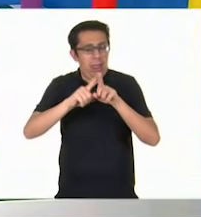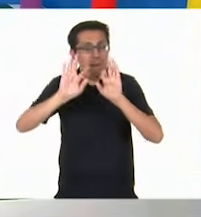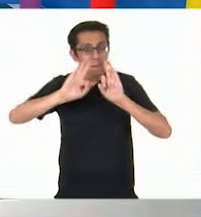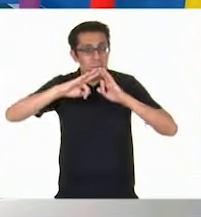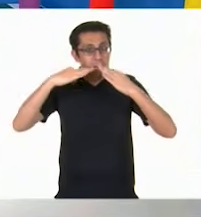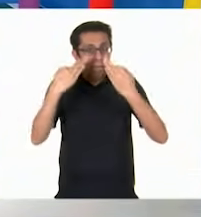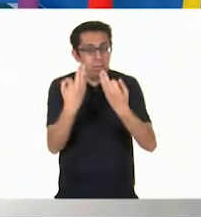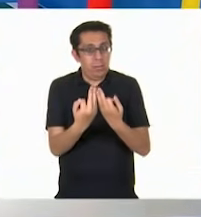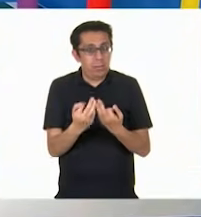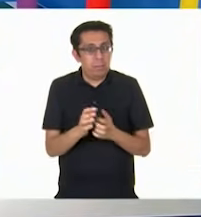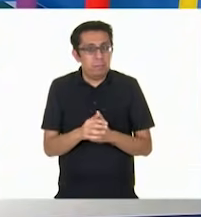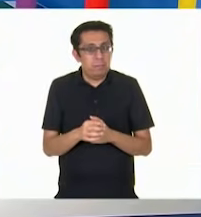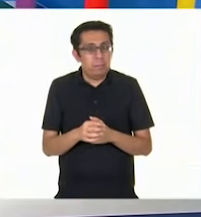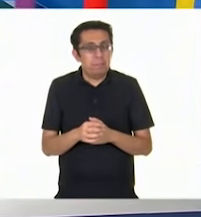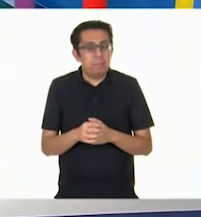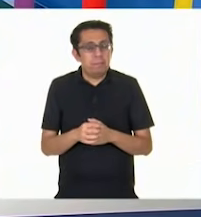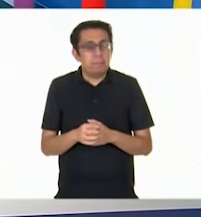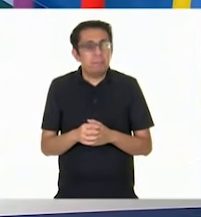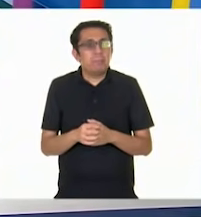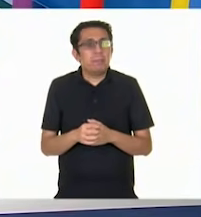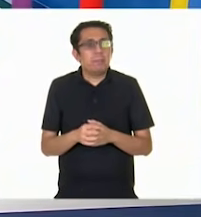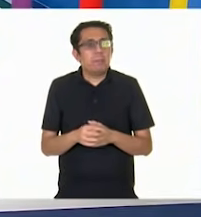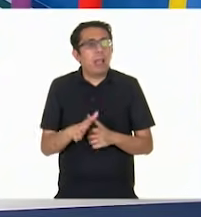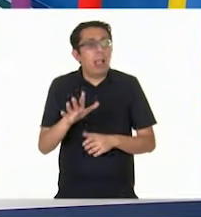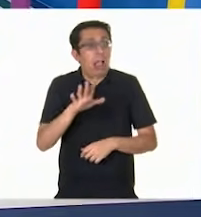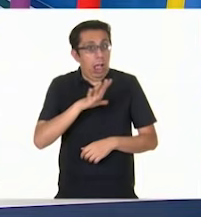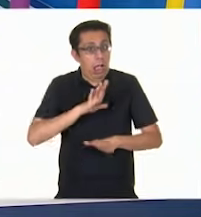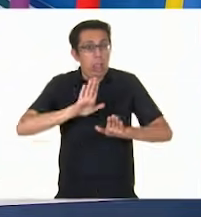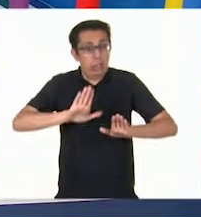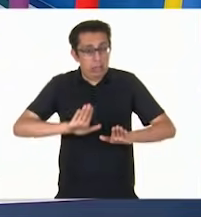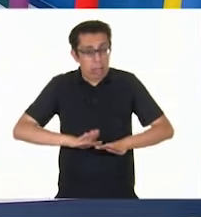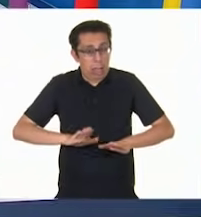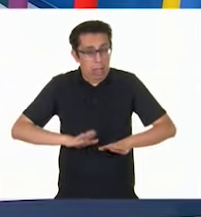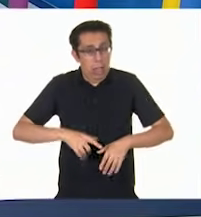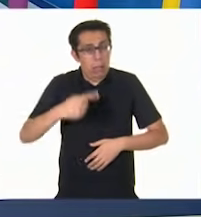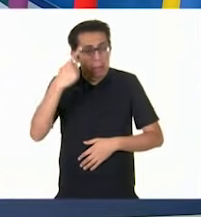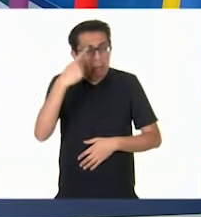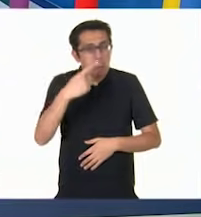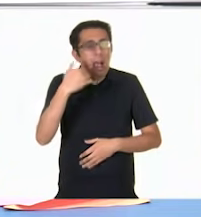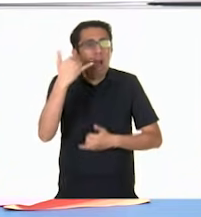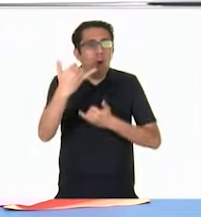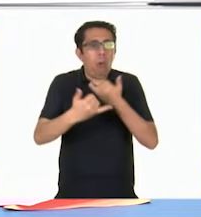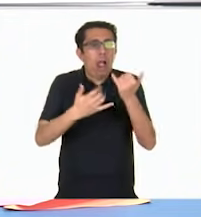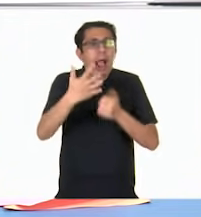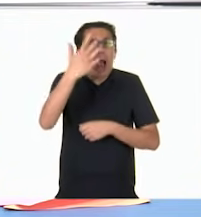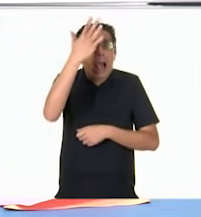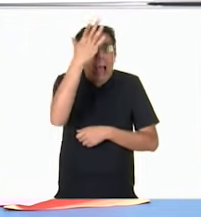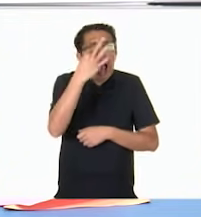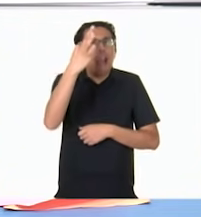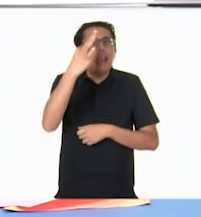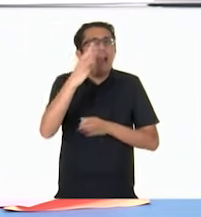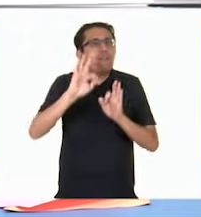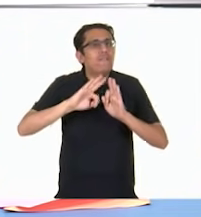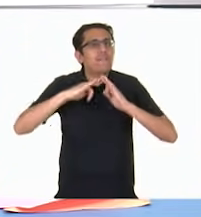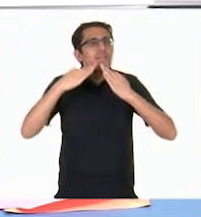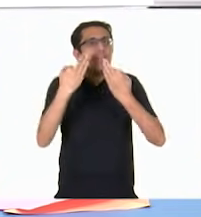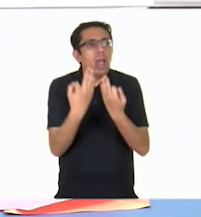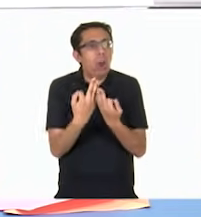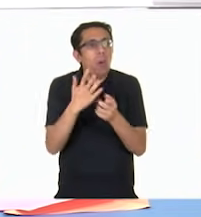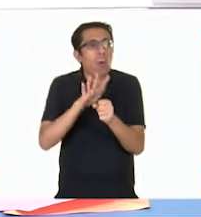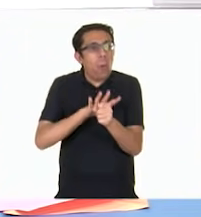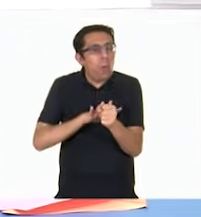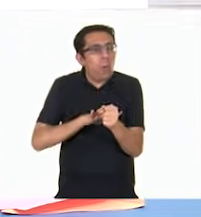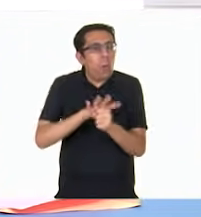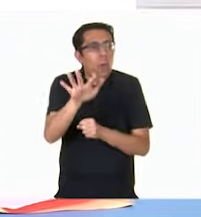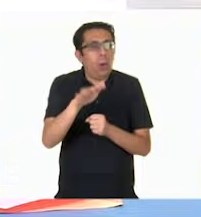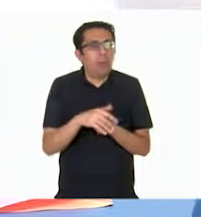con características para jugar adivina la figura. Adivina la